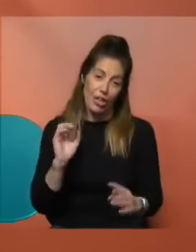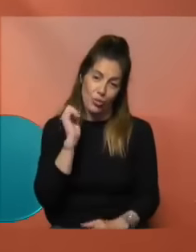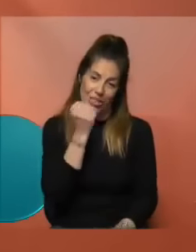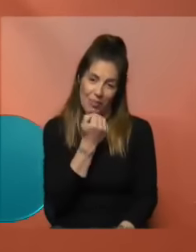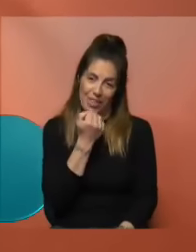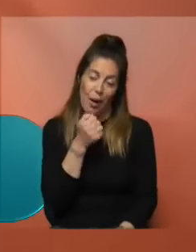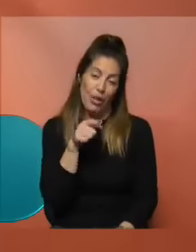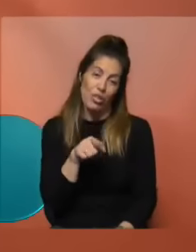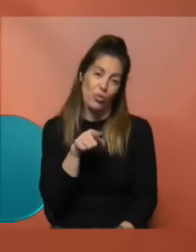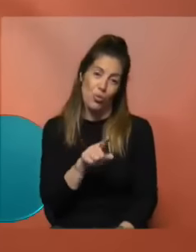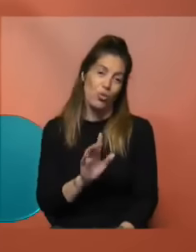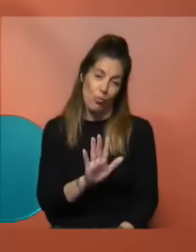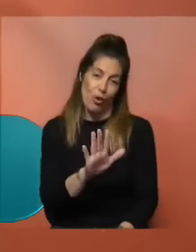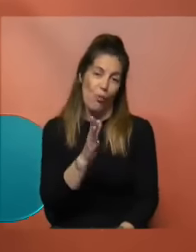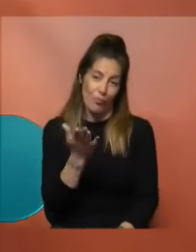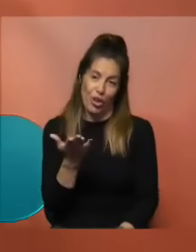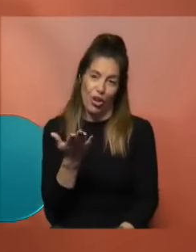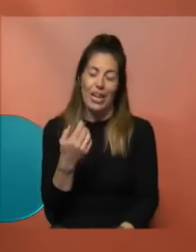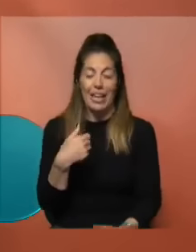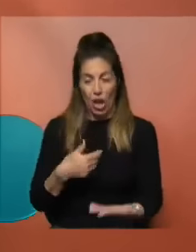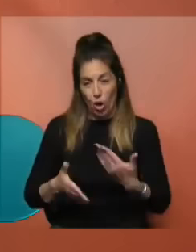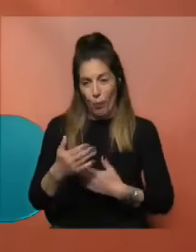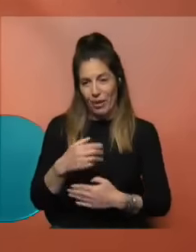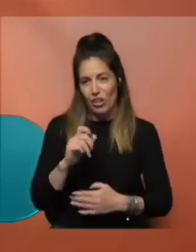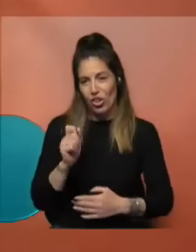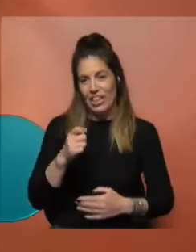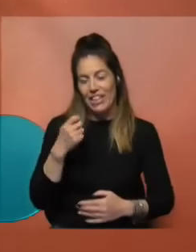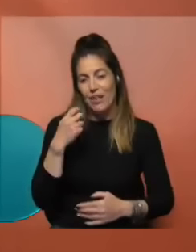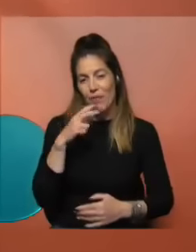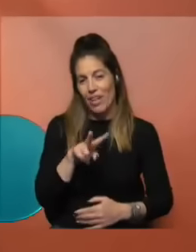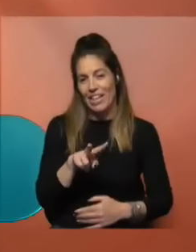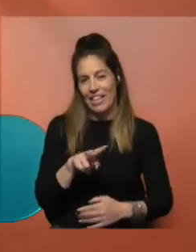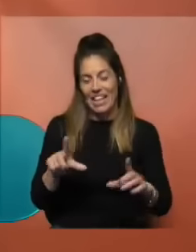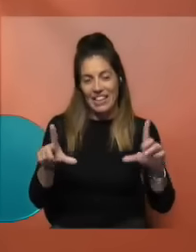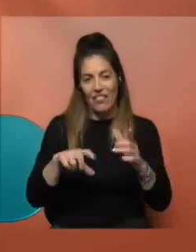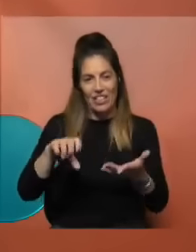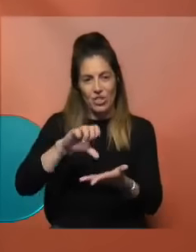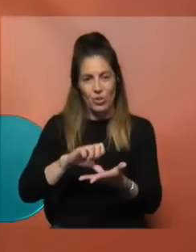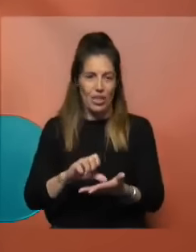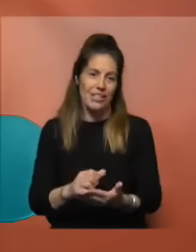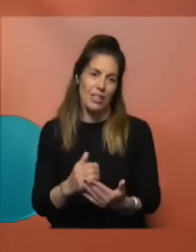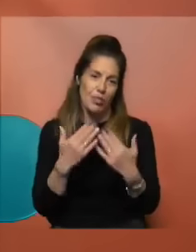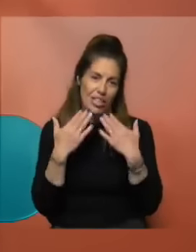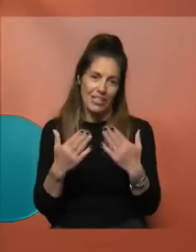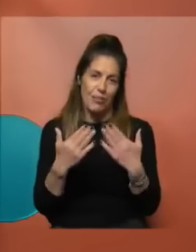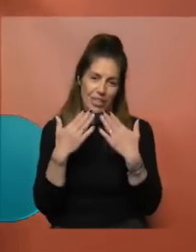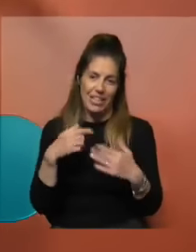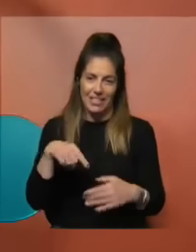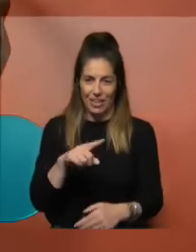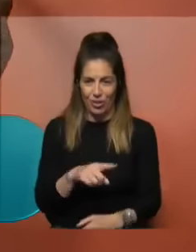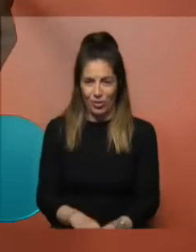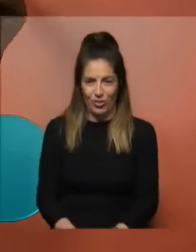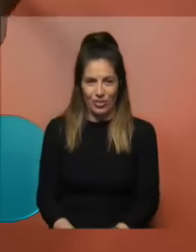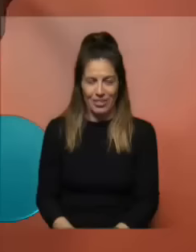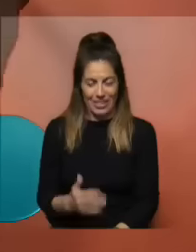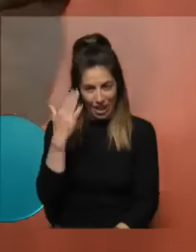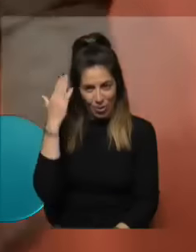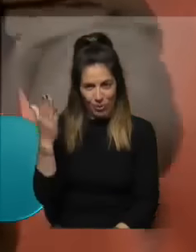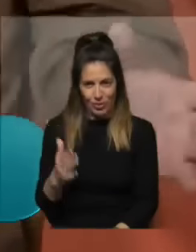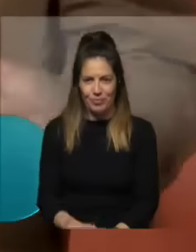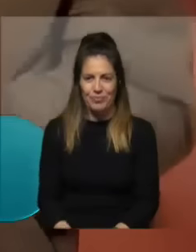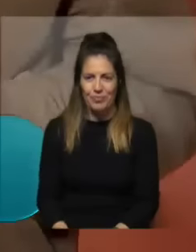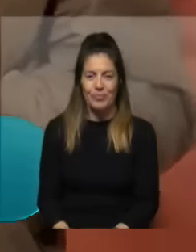muy suyo, muy propio. Qué bueno que lo compartió con quienes eligen Mirá TV Ciudad, así que le agradecemos. Dale. Muchas gracias a todos, Saludos. Bueno,